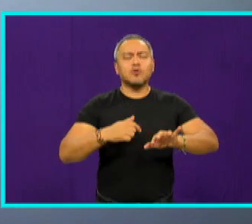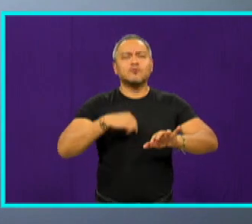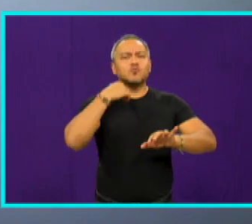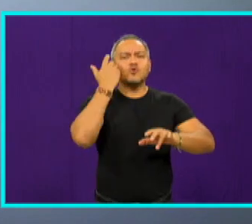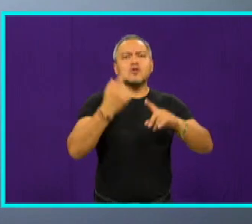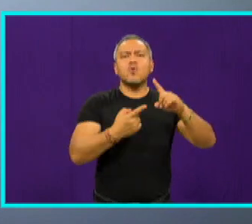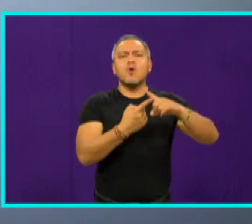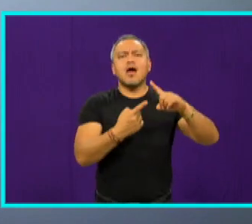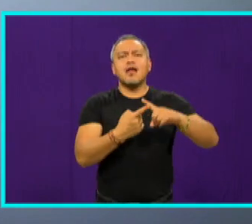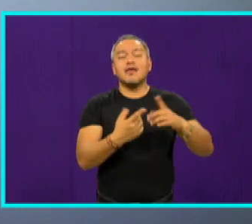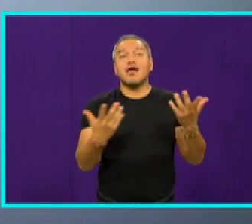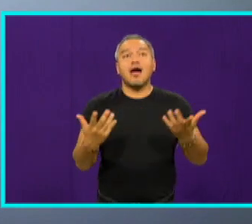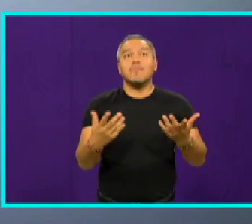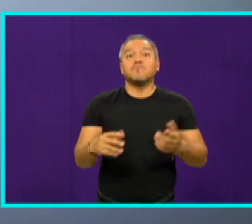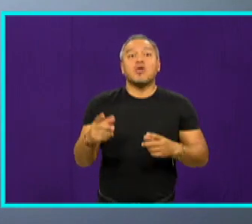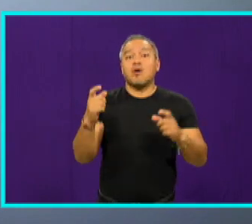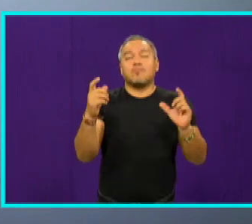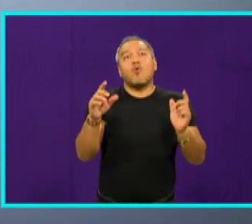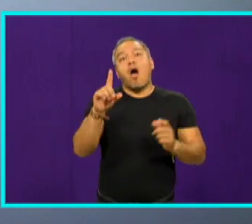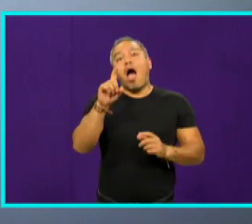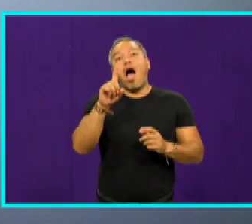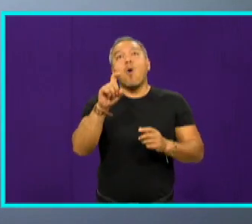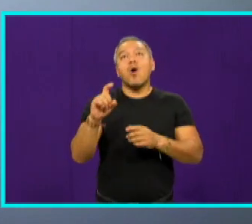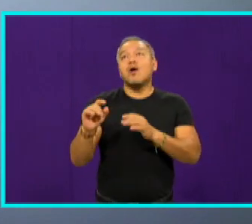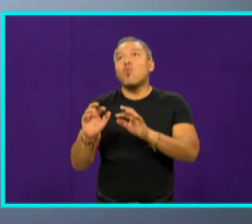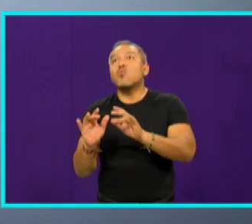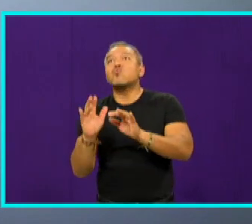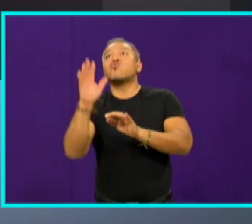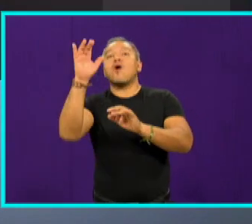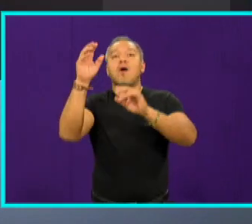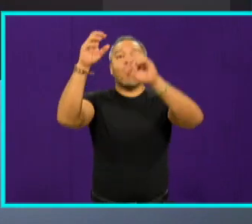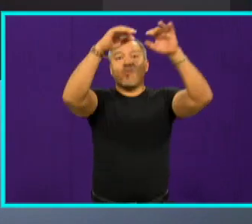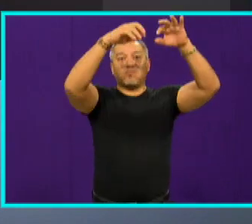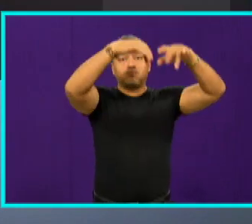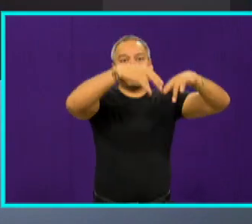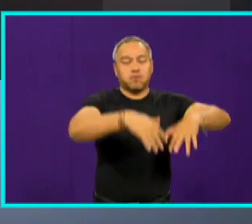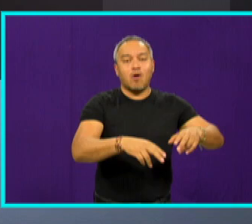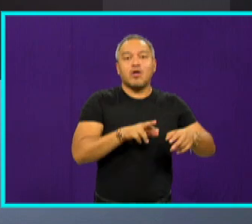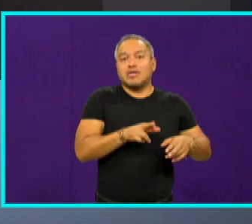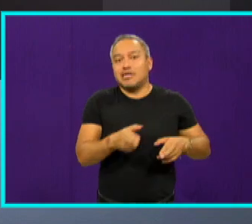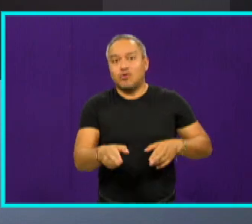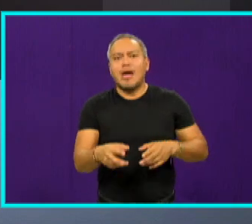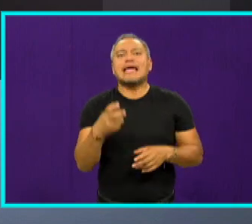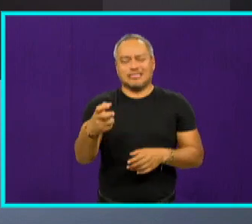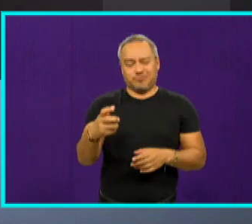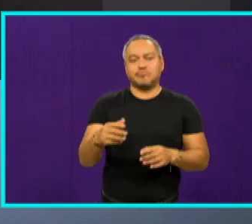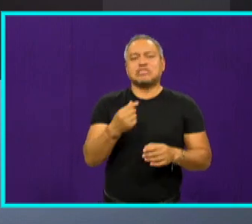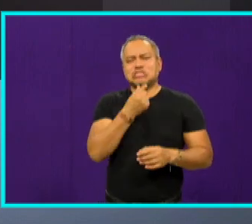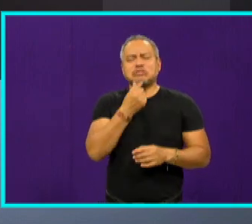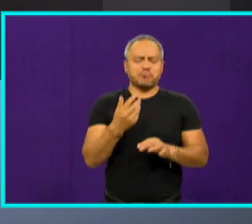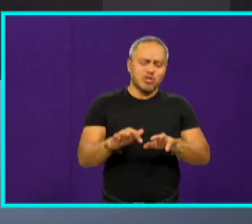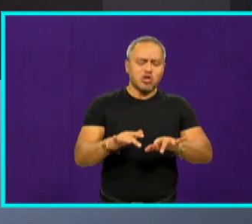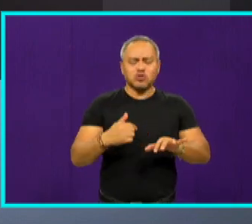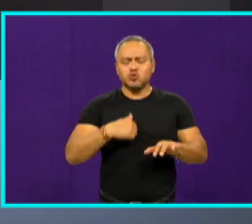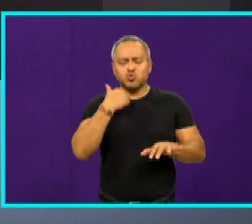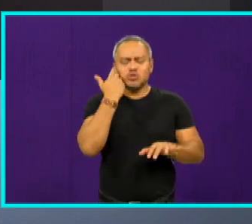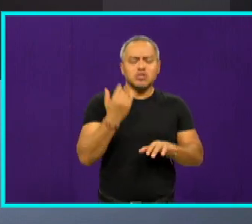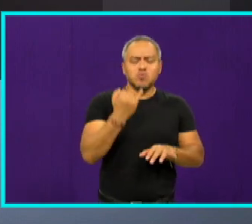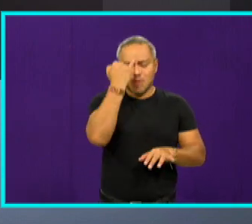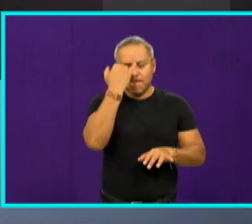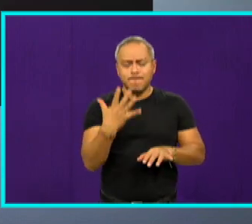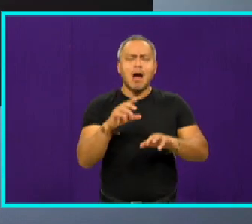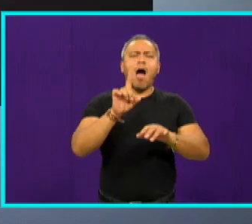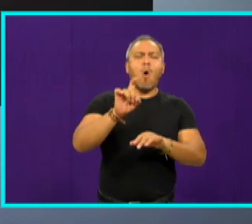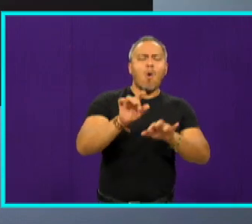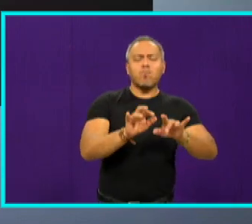por ejemplo, hablábamos del ciclo del agua. Entonces, yo niño, necesito una imagen que tenga el ciclo del agua acomodado de determinada forma. Miren,